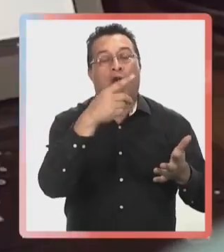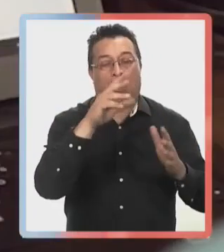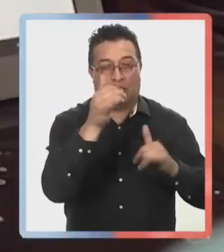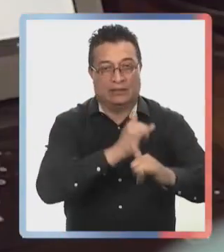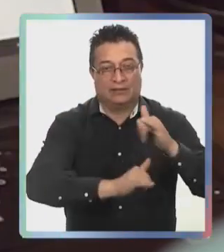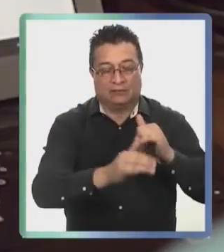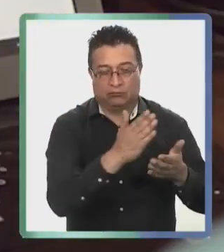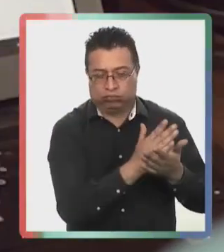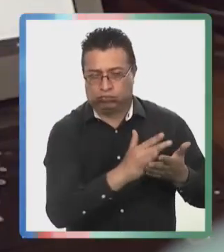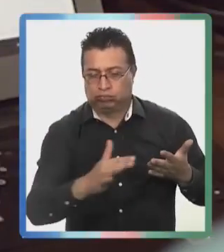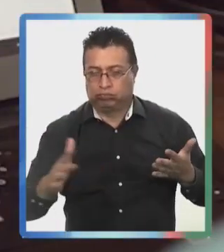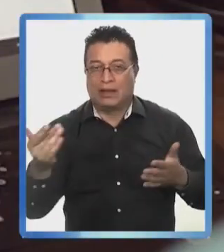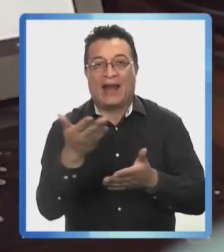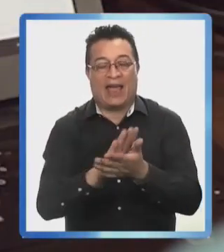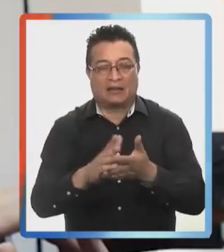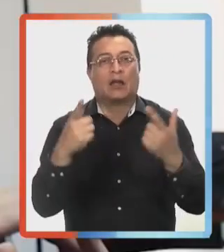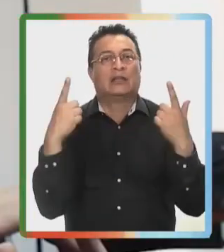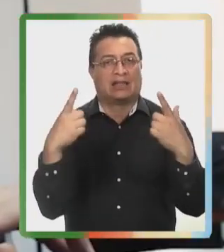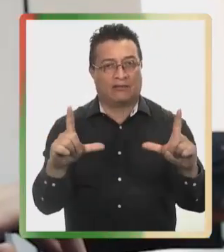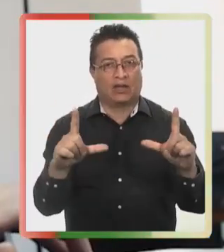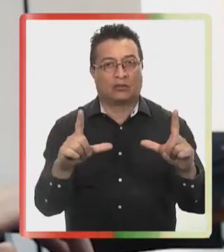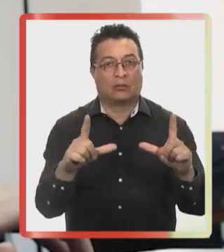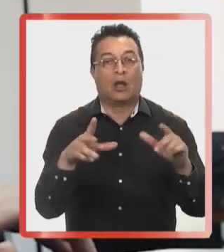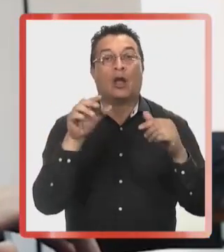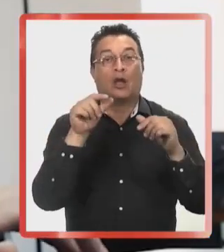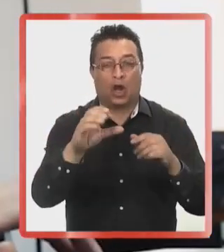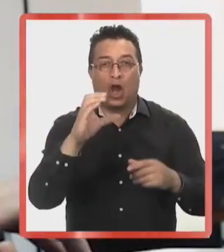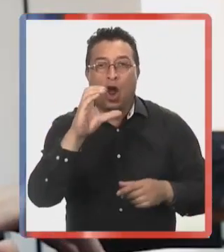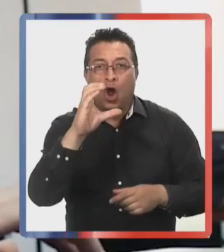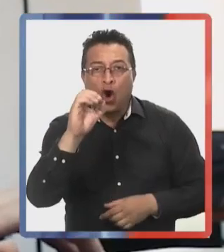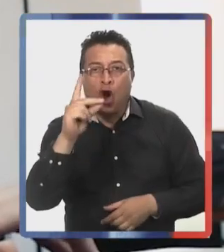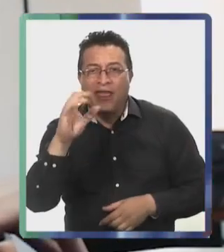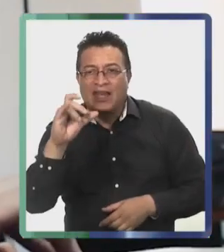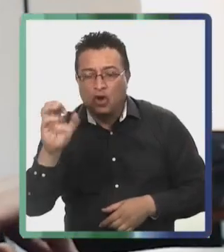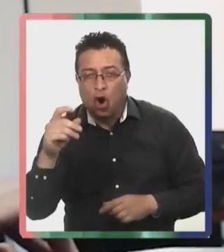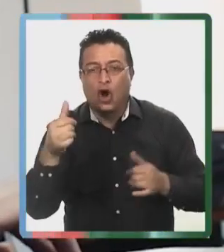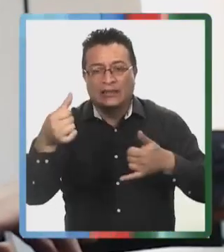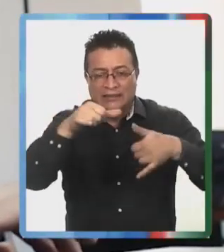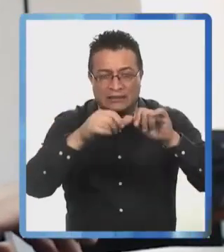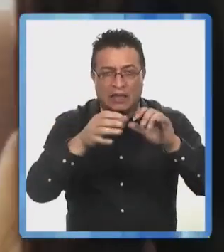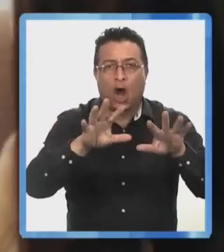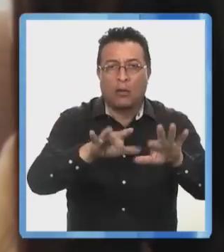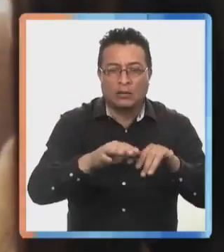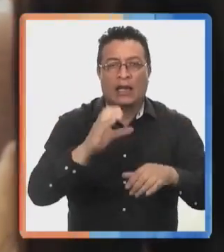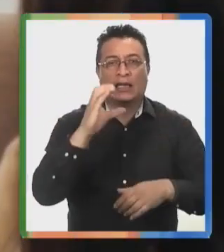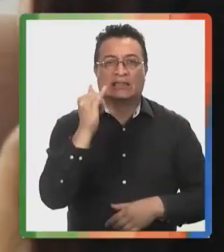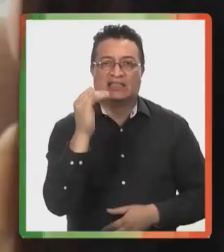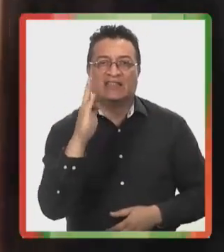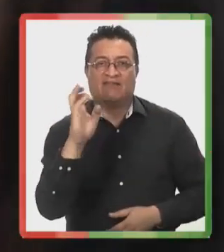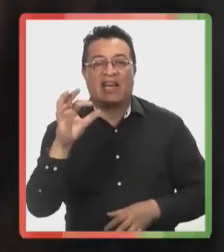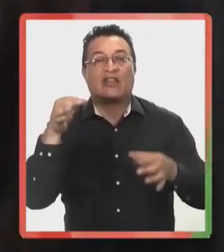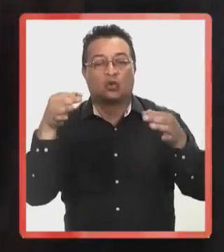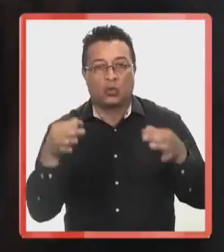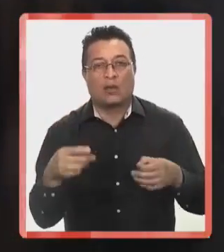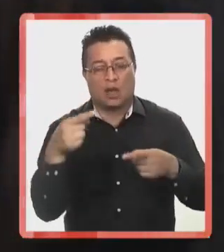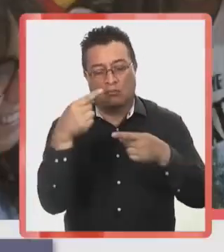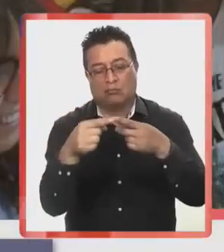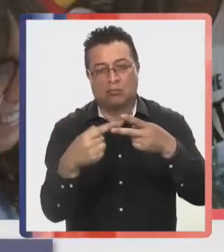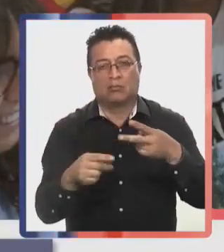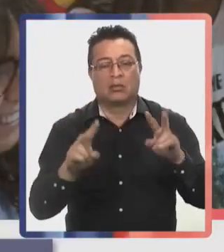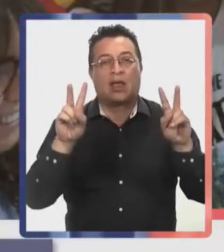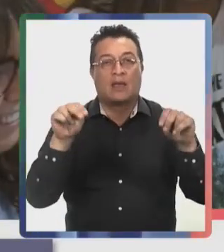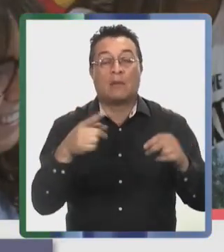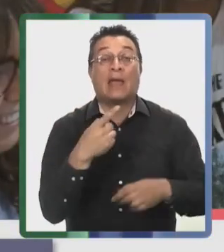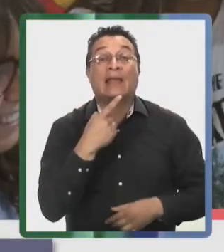completamente gratuitos y con certificación. Lenguajes de código, ciencias de la computación y ciberseguridad son algunas de las temáticas.